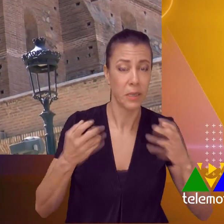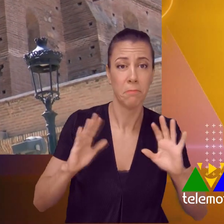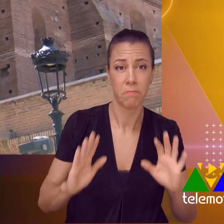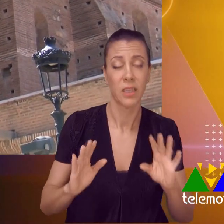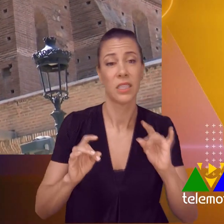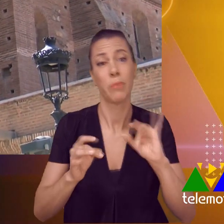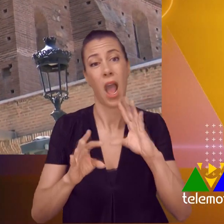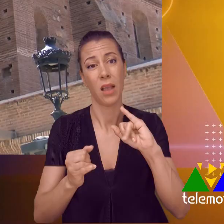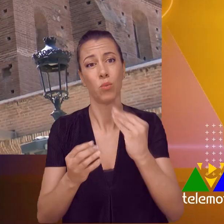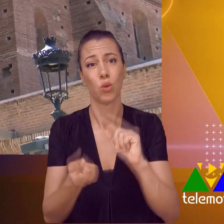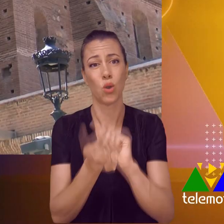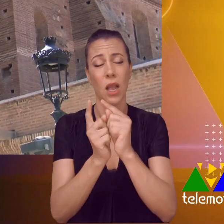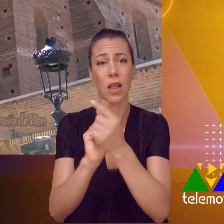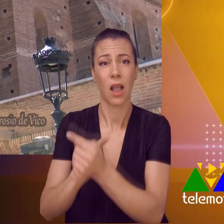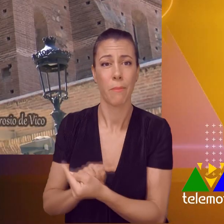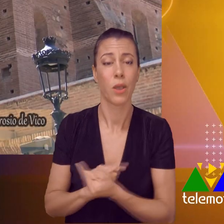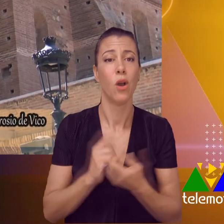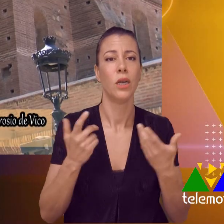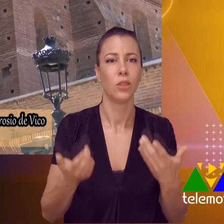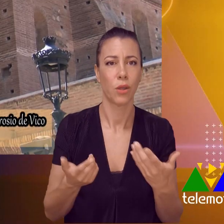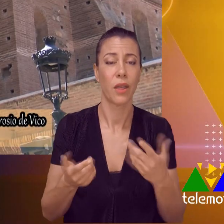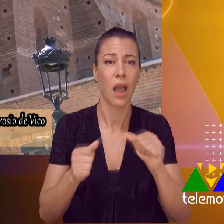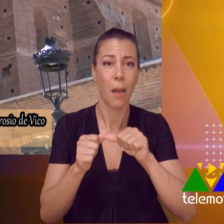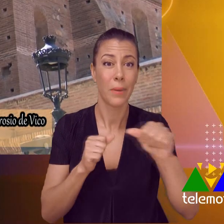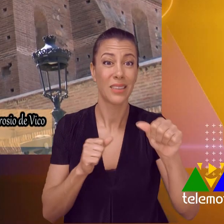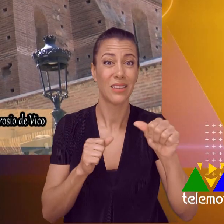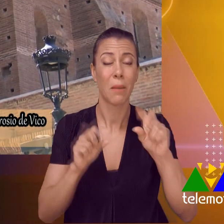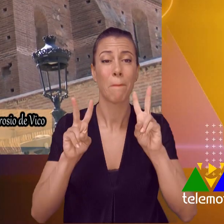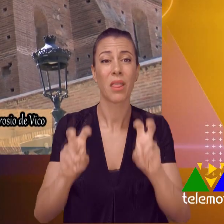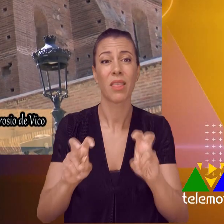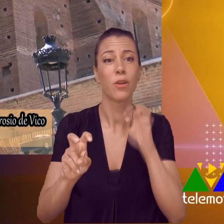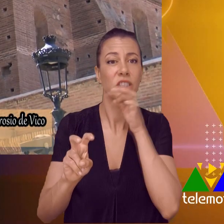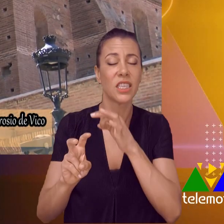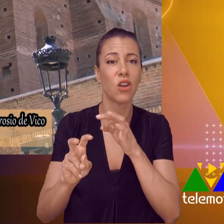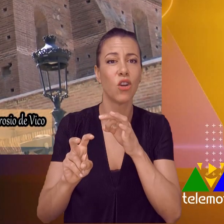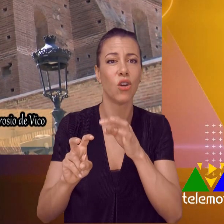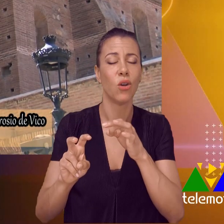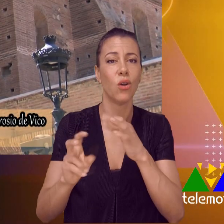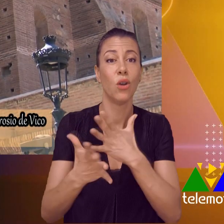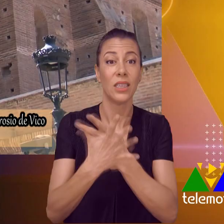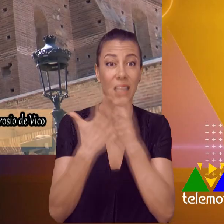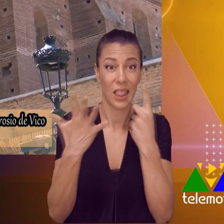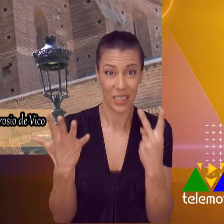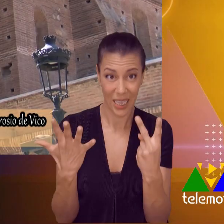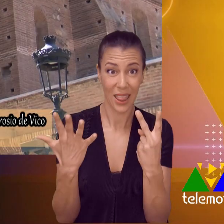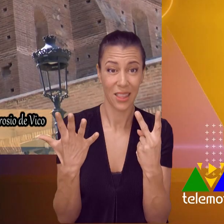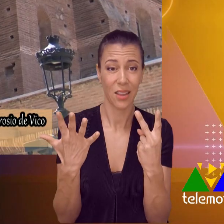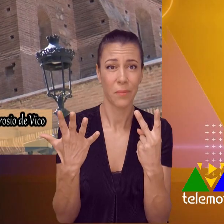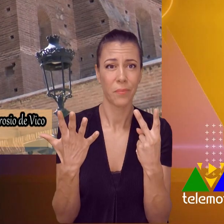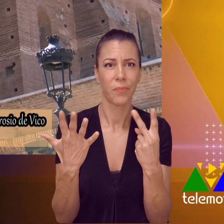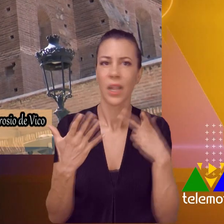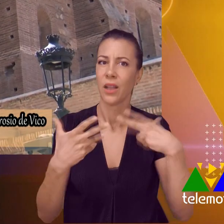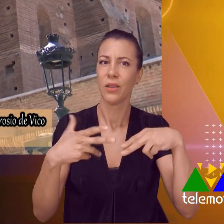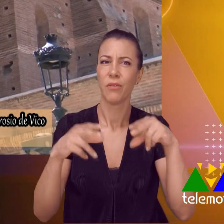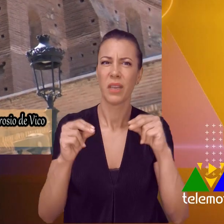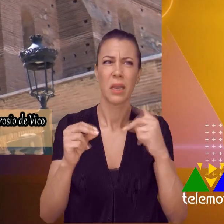Ambrosio de Vico. Esta nave se empieza a hacer a partir del principio del siglo XVII, se termina